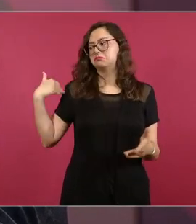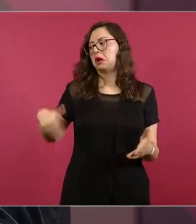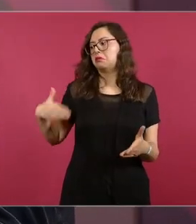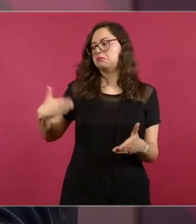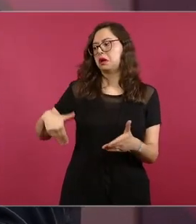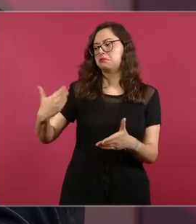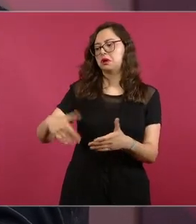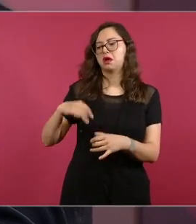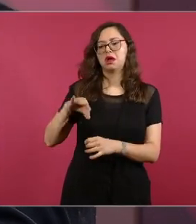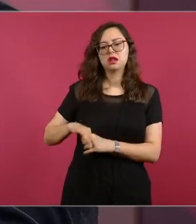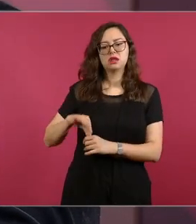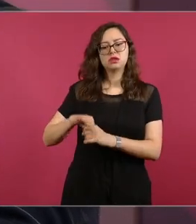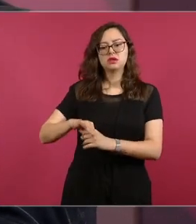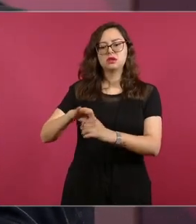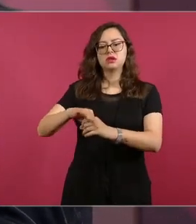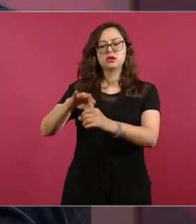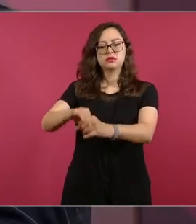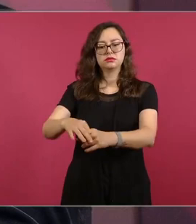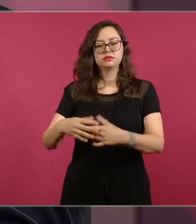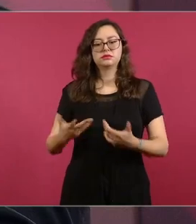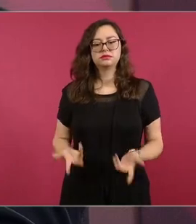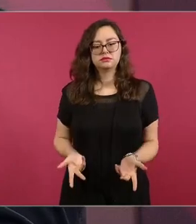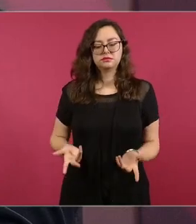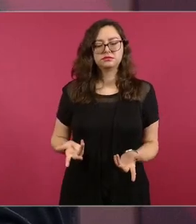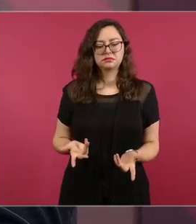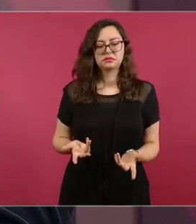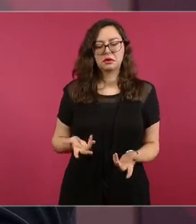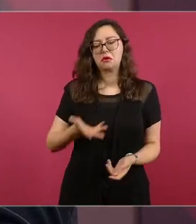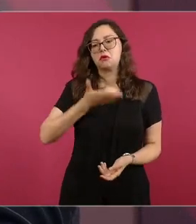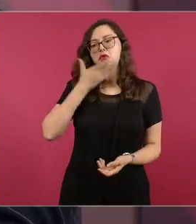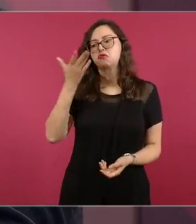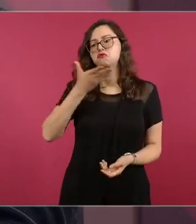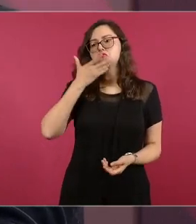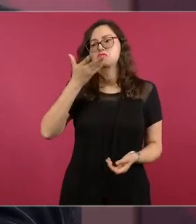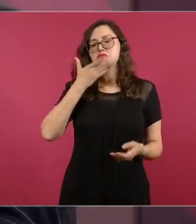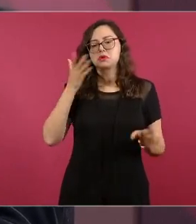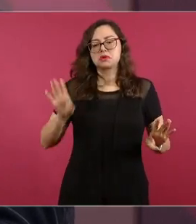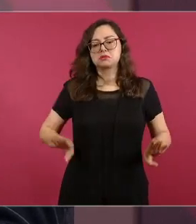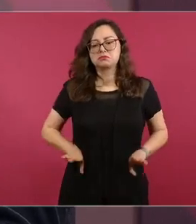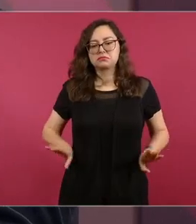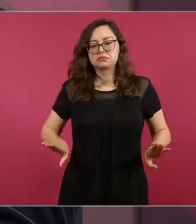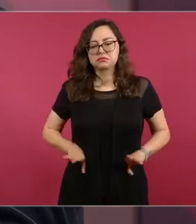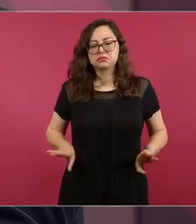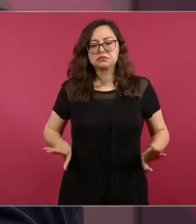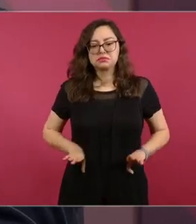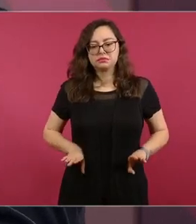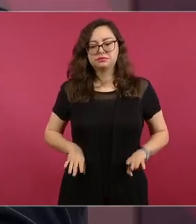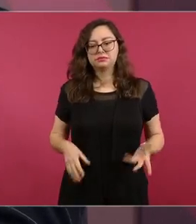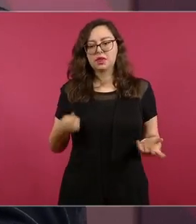pues tres presidenciales, antes una